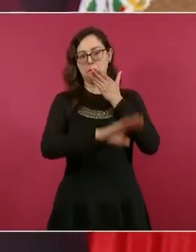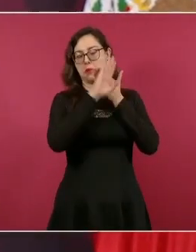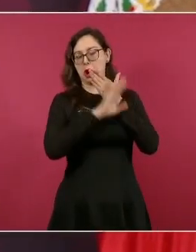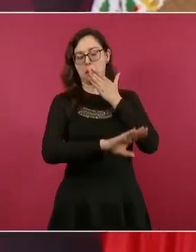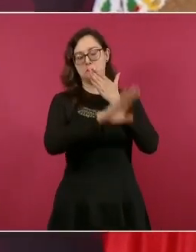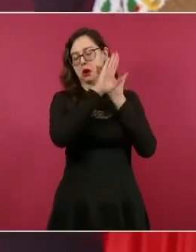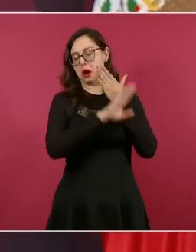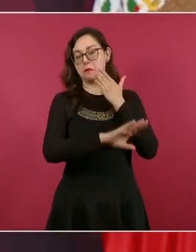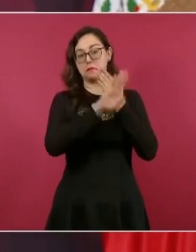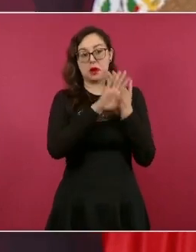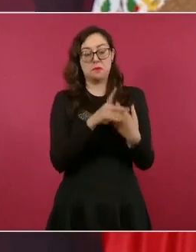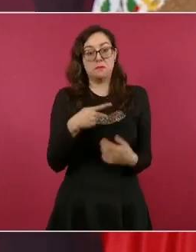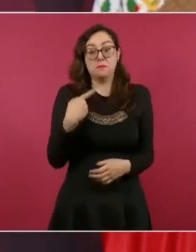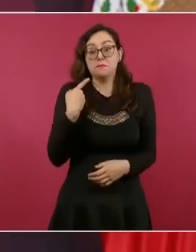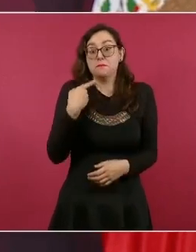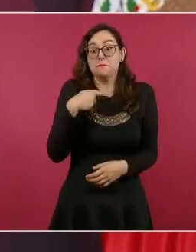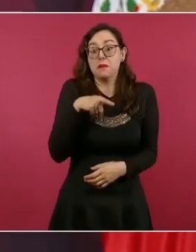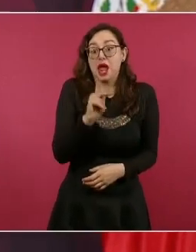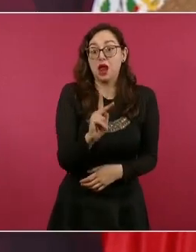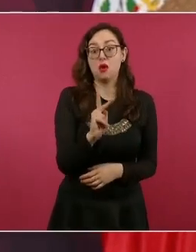simpatizantes nuestros.